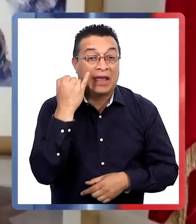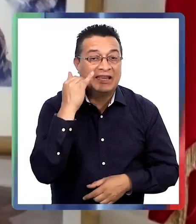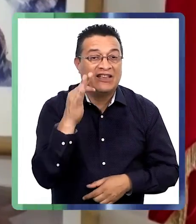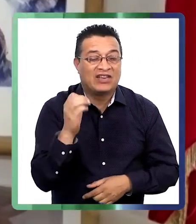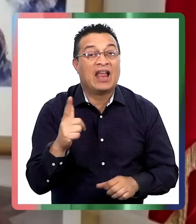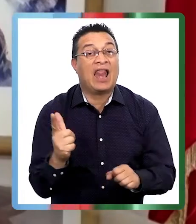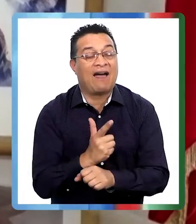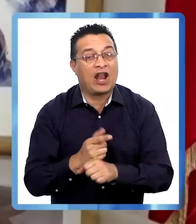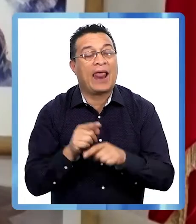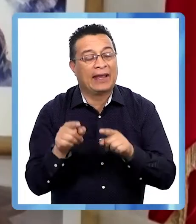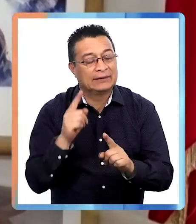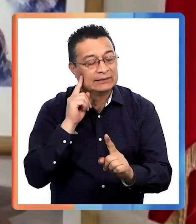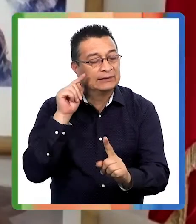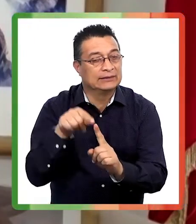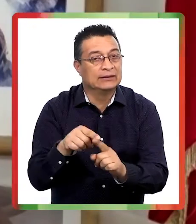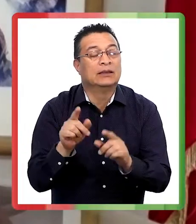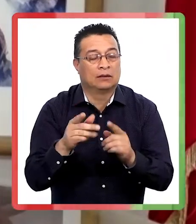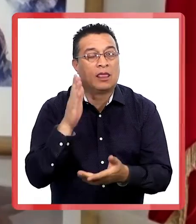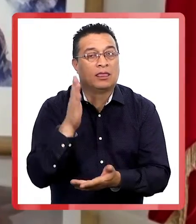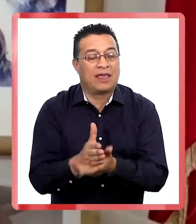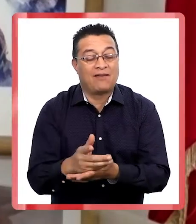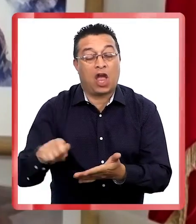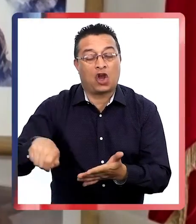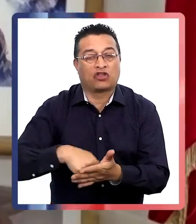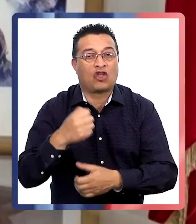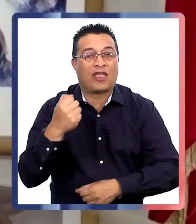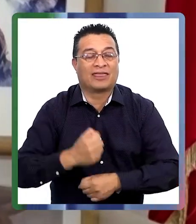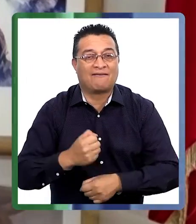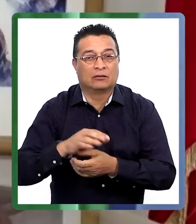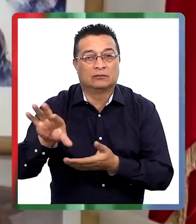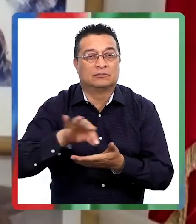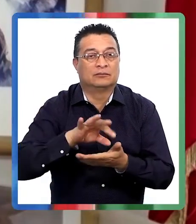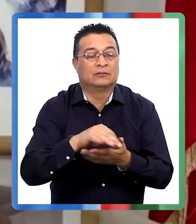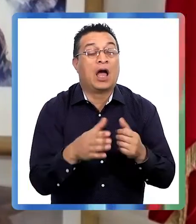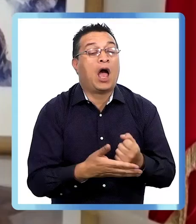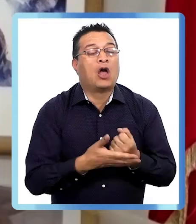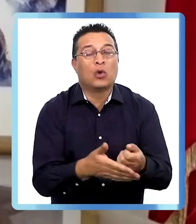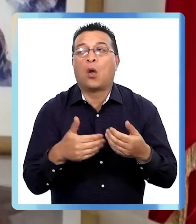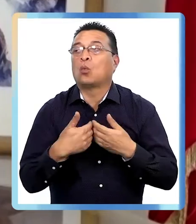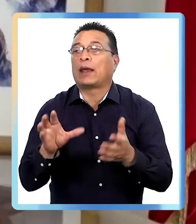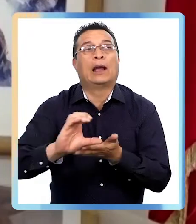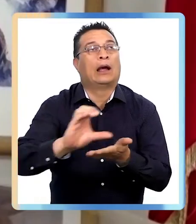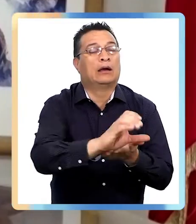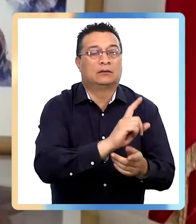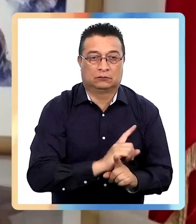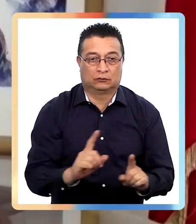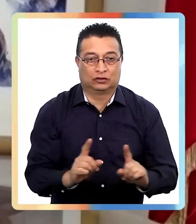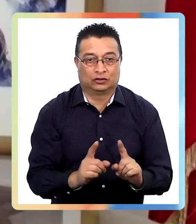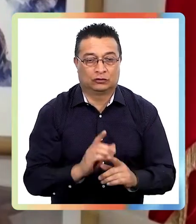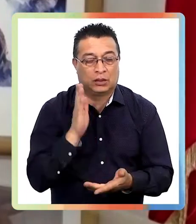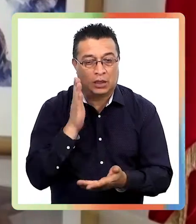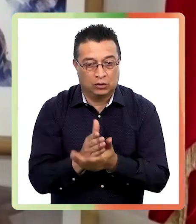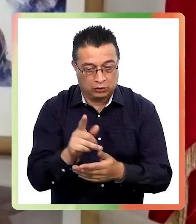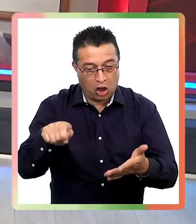IFE laboral tiene, Scarlett, como condición que haya un contrato de trabajo de por medio. No es ayuda así nomás, sino que es